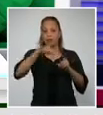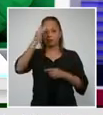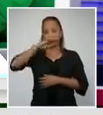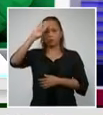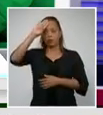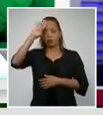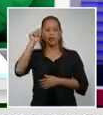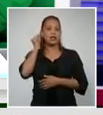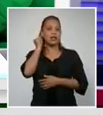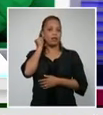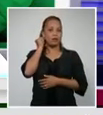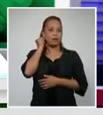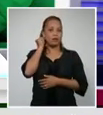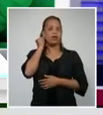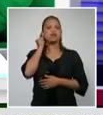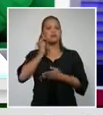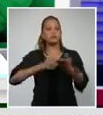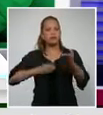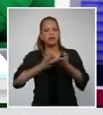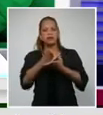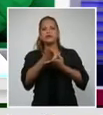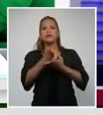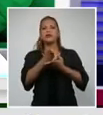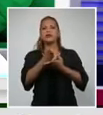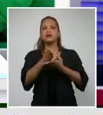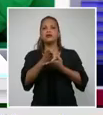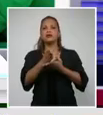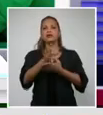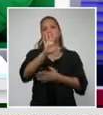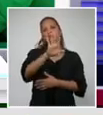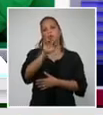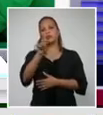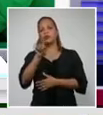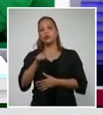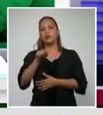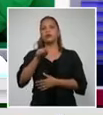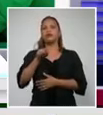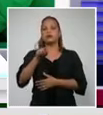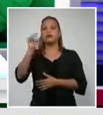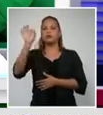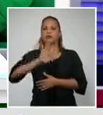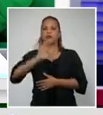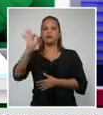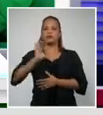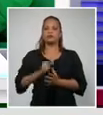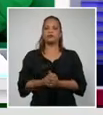sexo masculino se mantiene con el 51%.